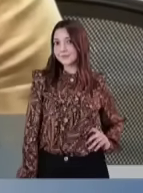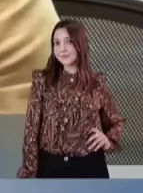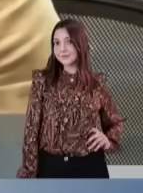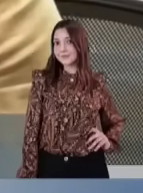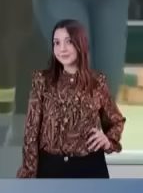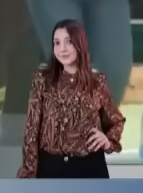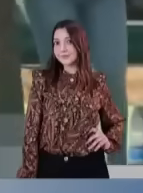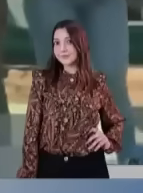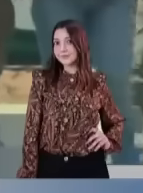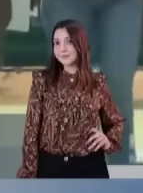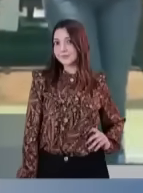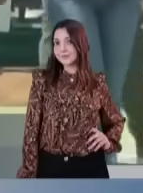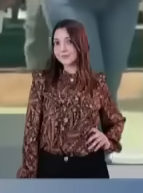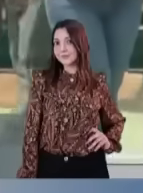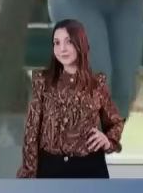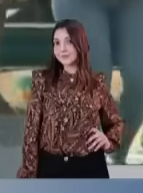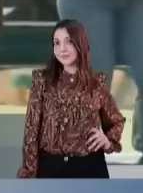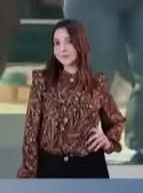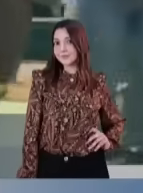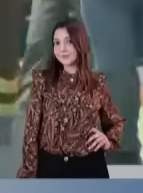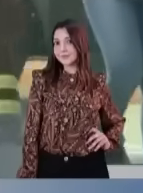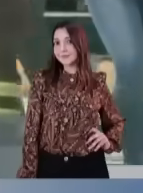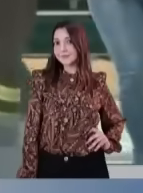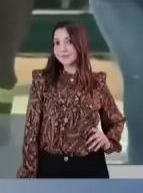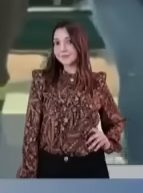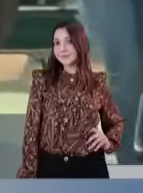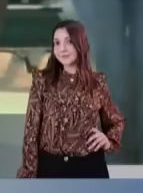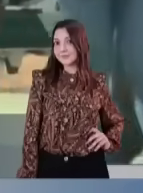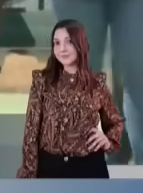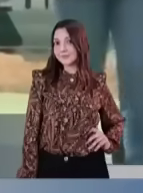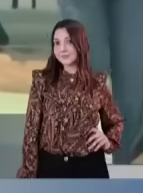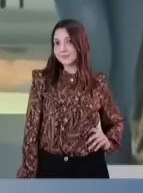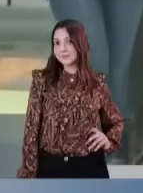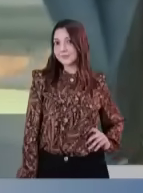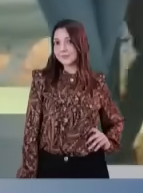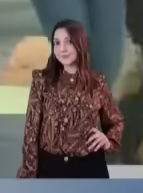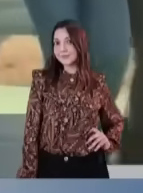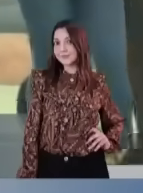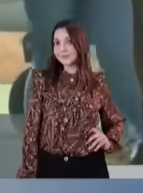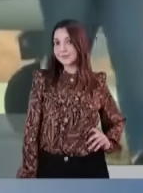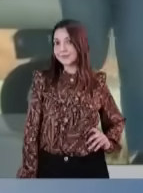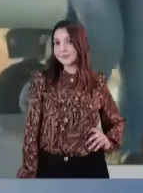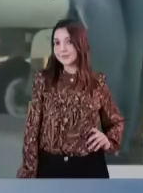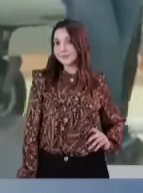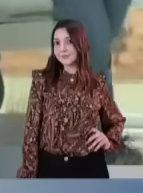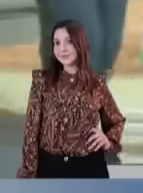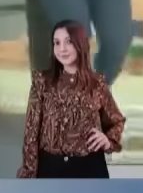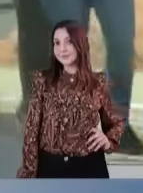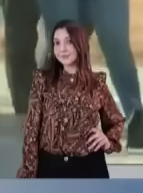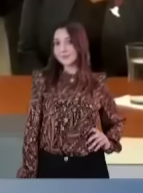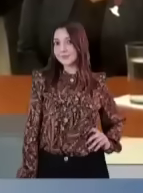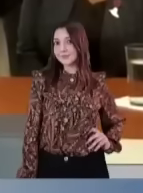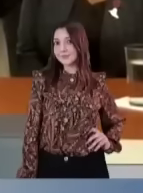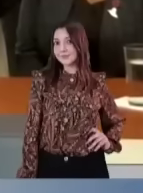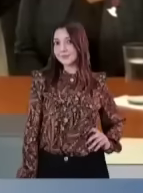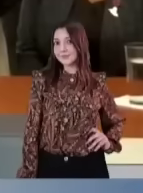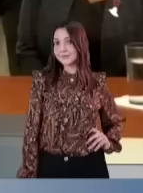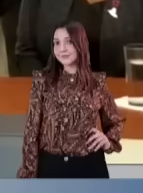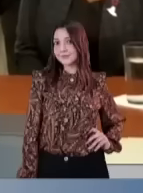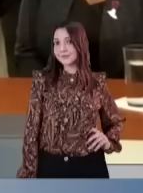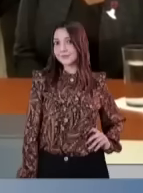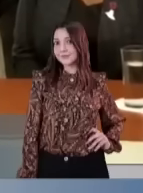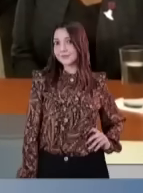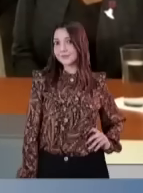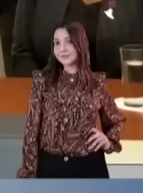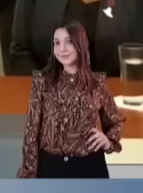ha resuelto esa distinta visión, o sea, por cuál se decanta. ¿Podría salir la ministra de Salud, que no tiene mucho tiempo en el cargo?